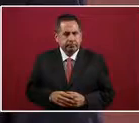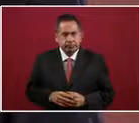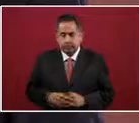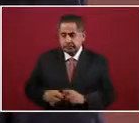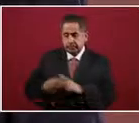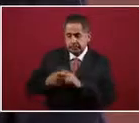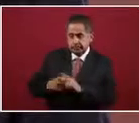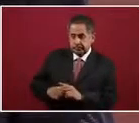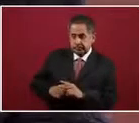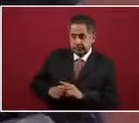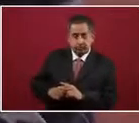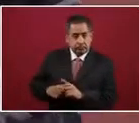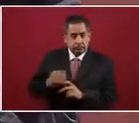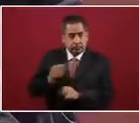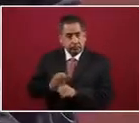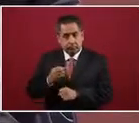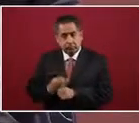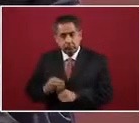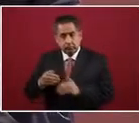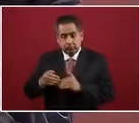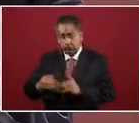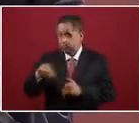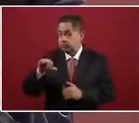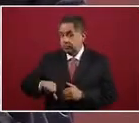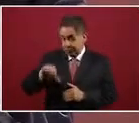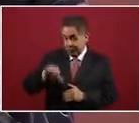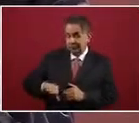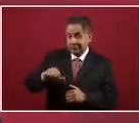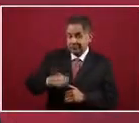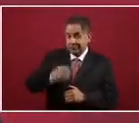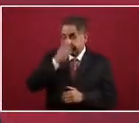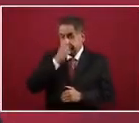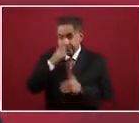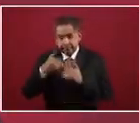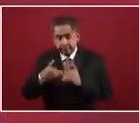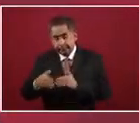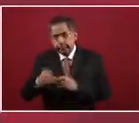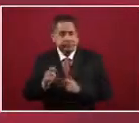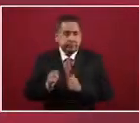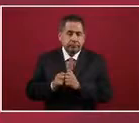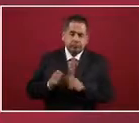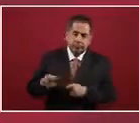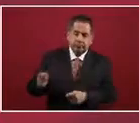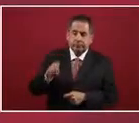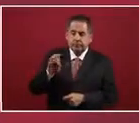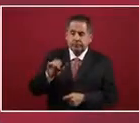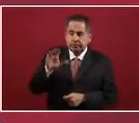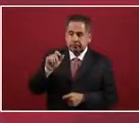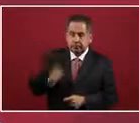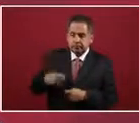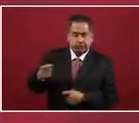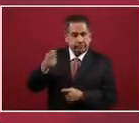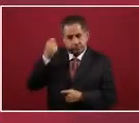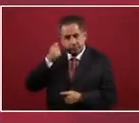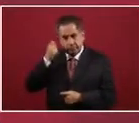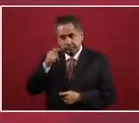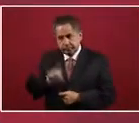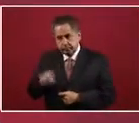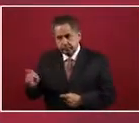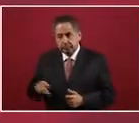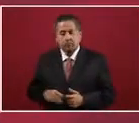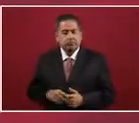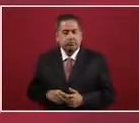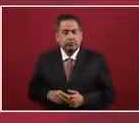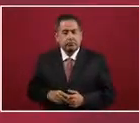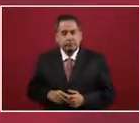inician hoy este nuevo ciclo escolar tengan su beca. No